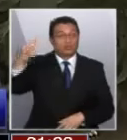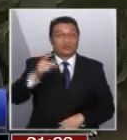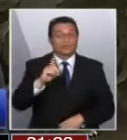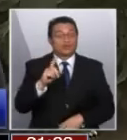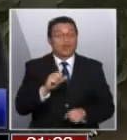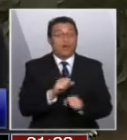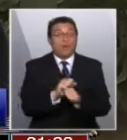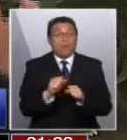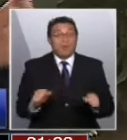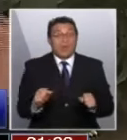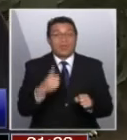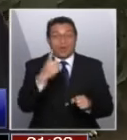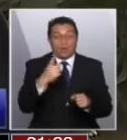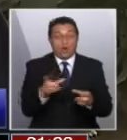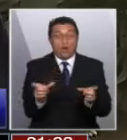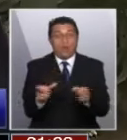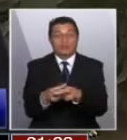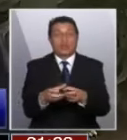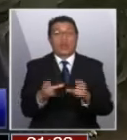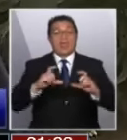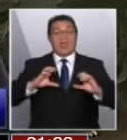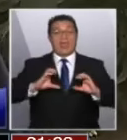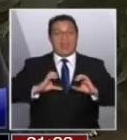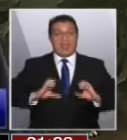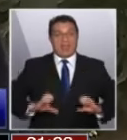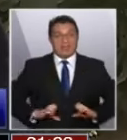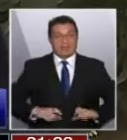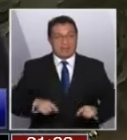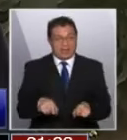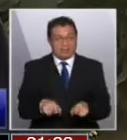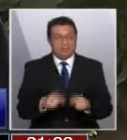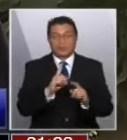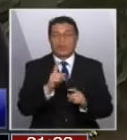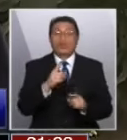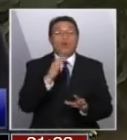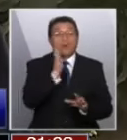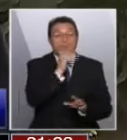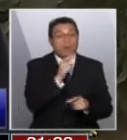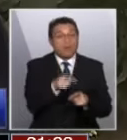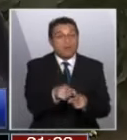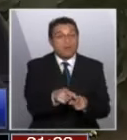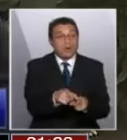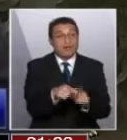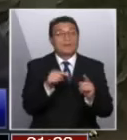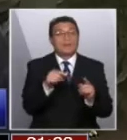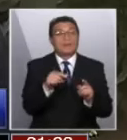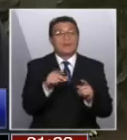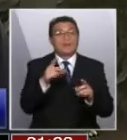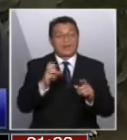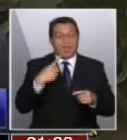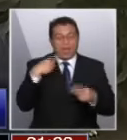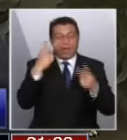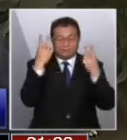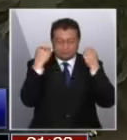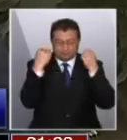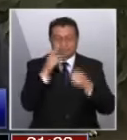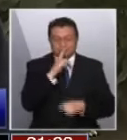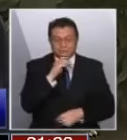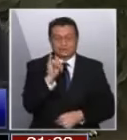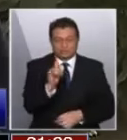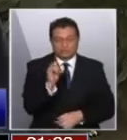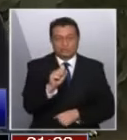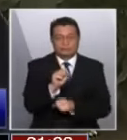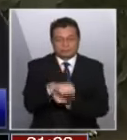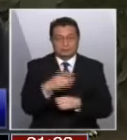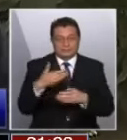no es capaz de tener un comité de ética si no es no es capaz de reconocer y sacar